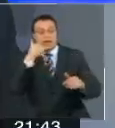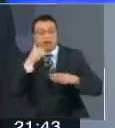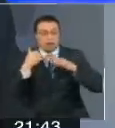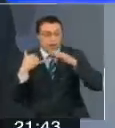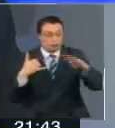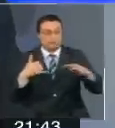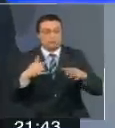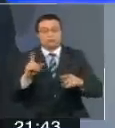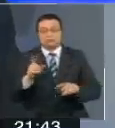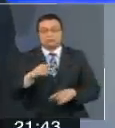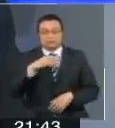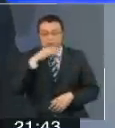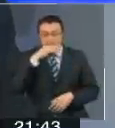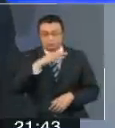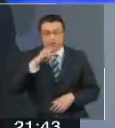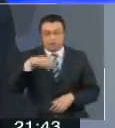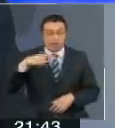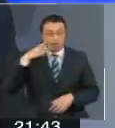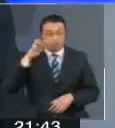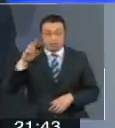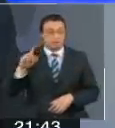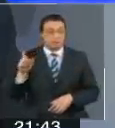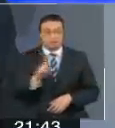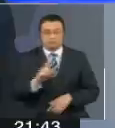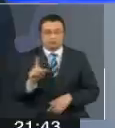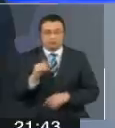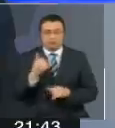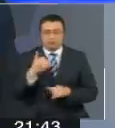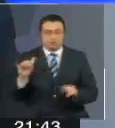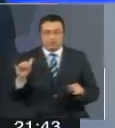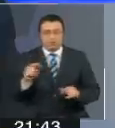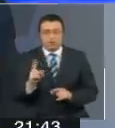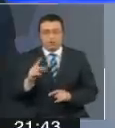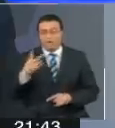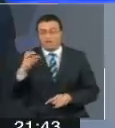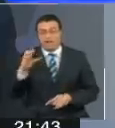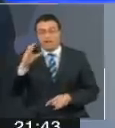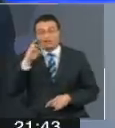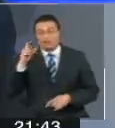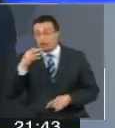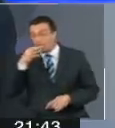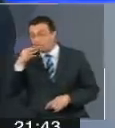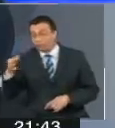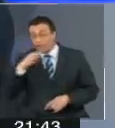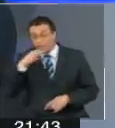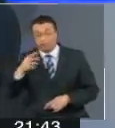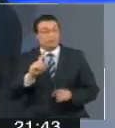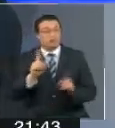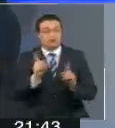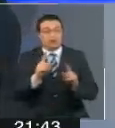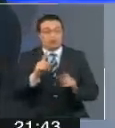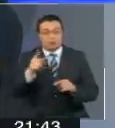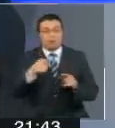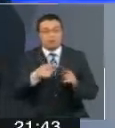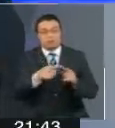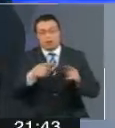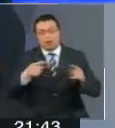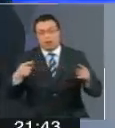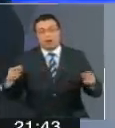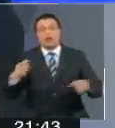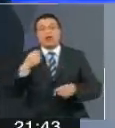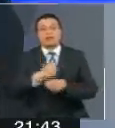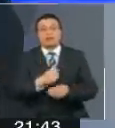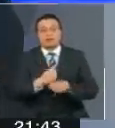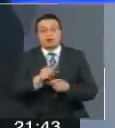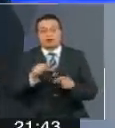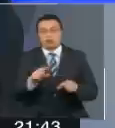fue entregada por ningún mirista, esa casa no fue entregada por ningún vecino. Llegan a la casa por un largo trabajo que no es